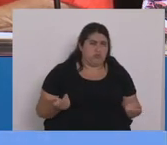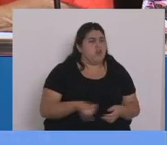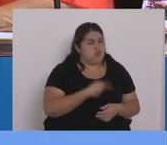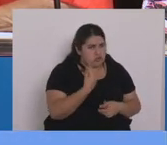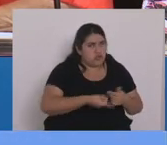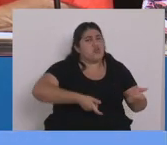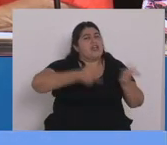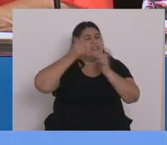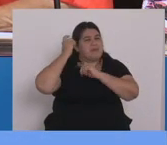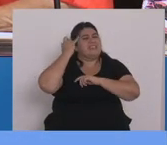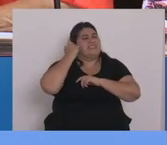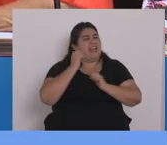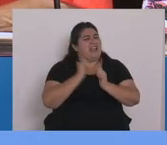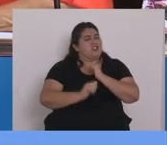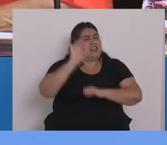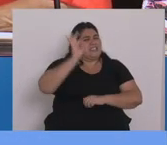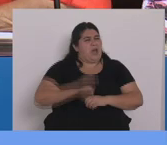experiencia histórica sabemos